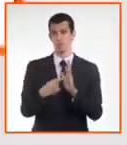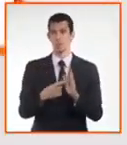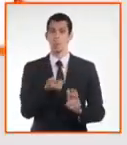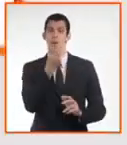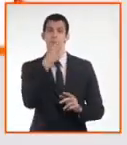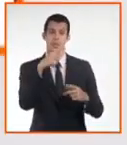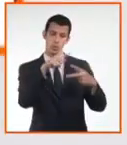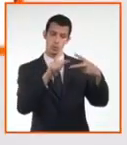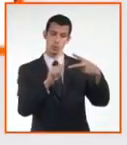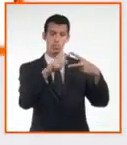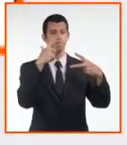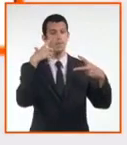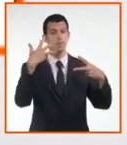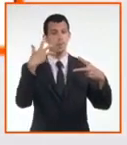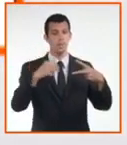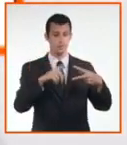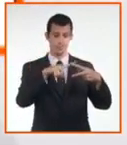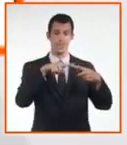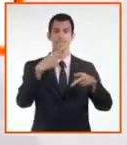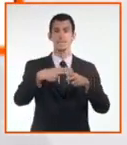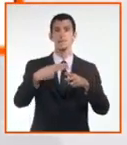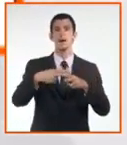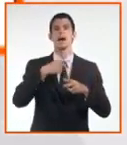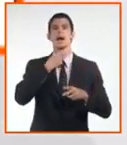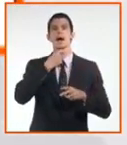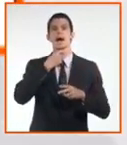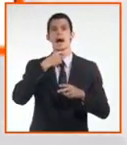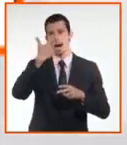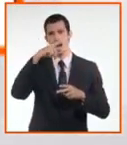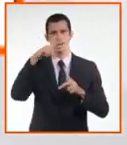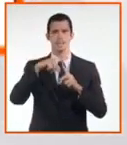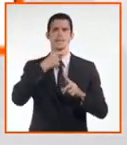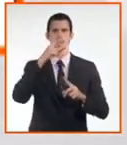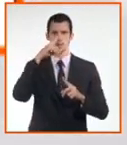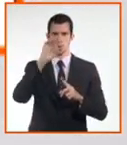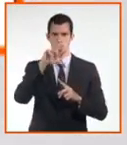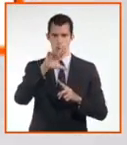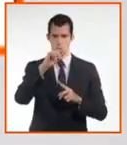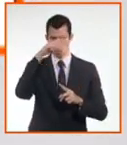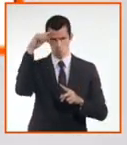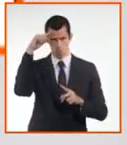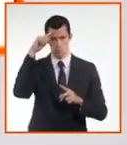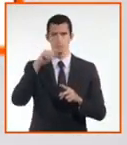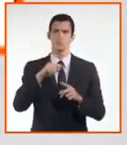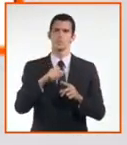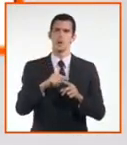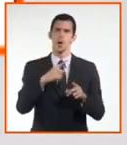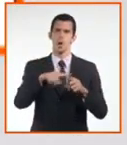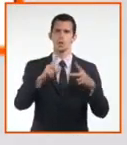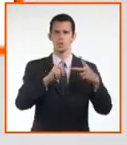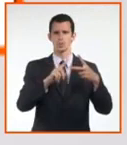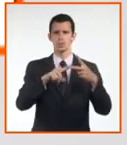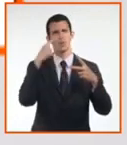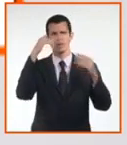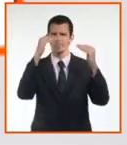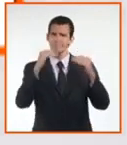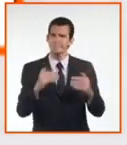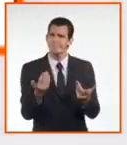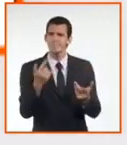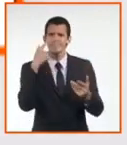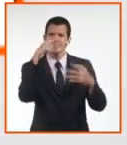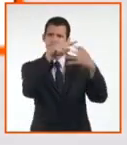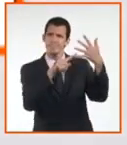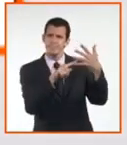llenan lo divino propanolol o satán contacto previa enalapril han estado afectado en algunos meses del año el captopril